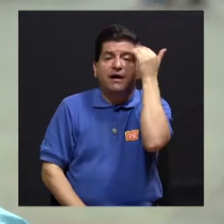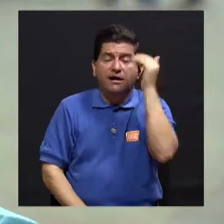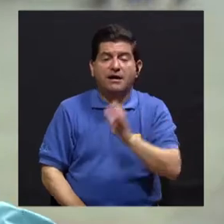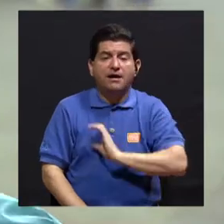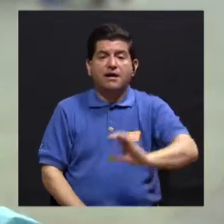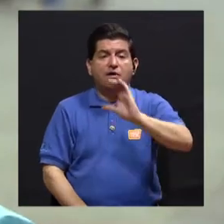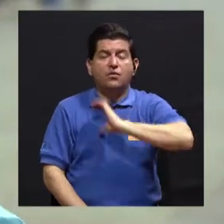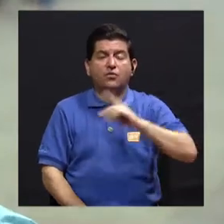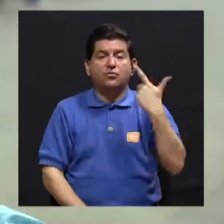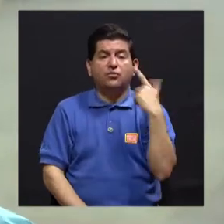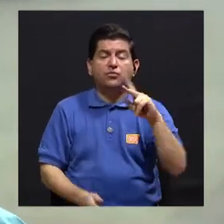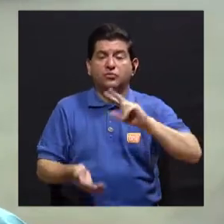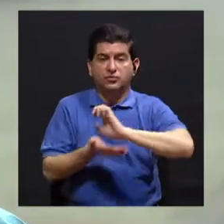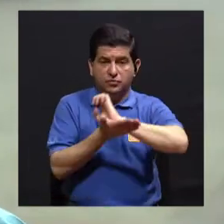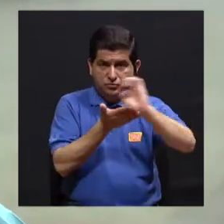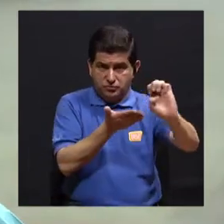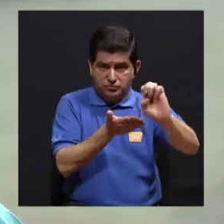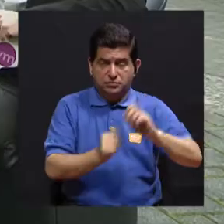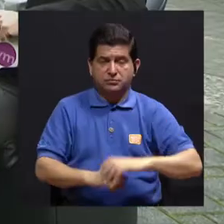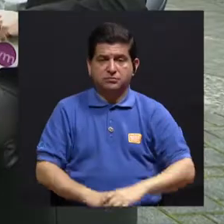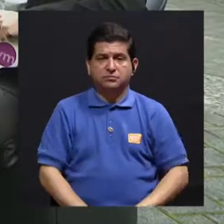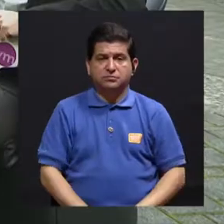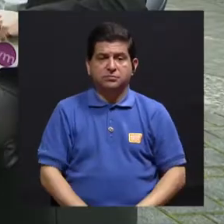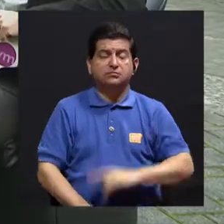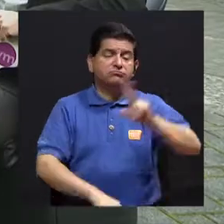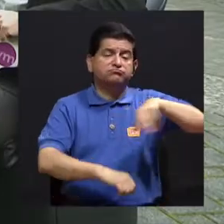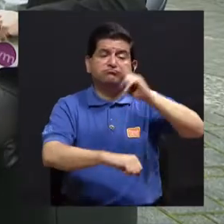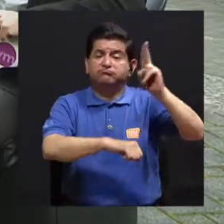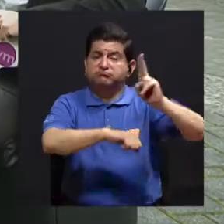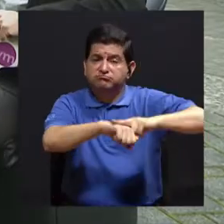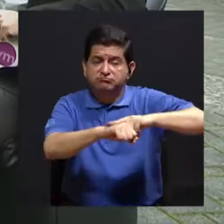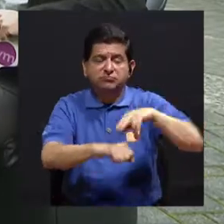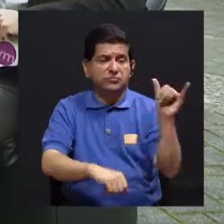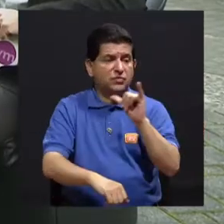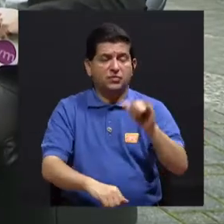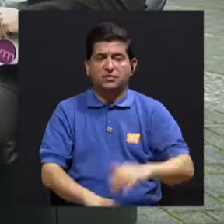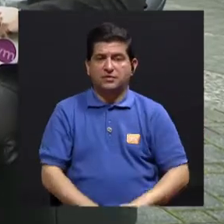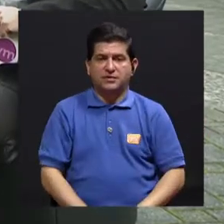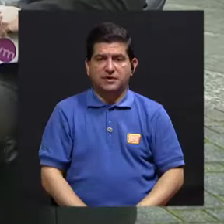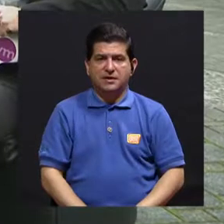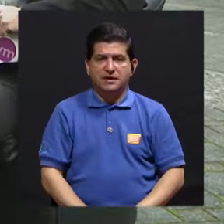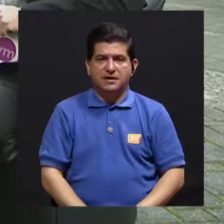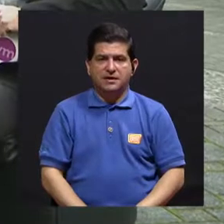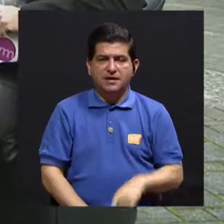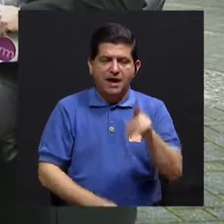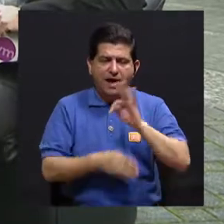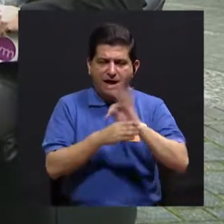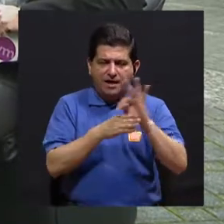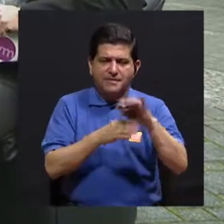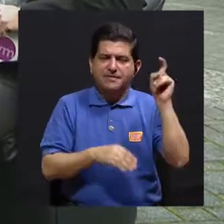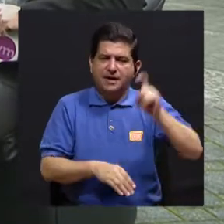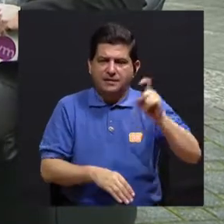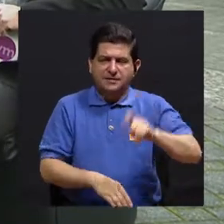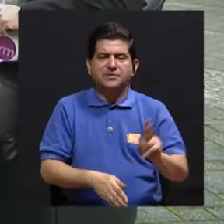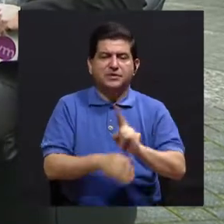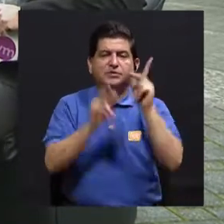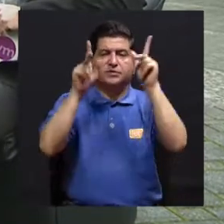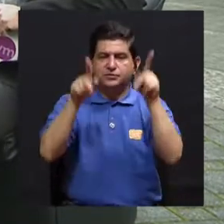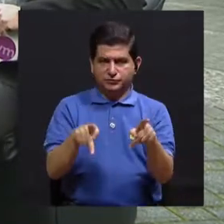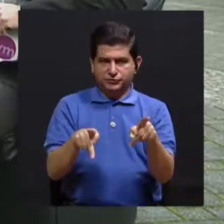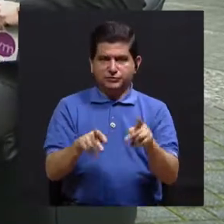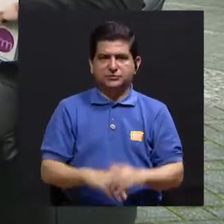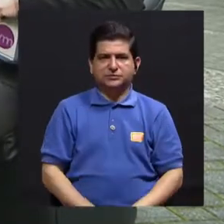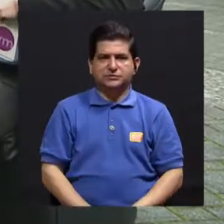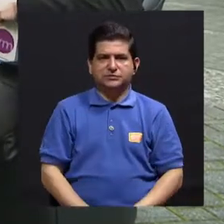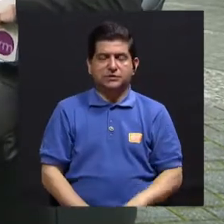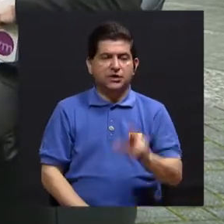las conductas de riesgo que tienen que evitar, ¿verdad? Uh-huh. Y usualmente también el tomar el tratamiento necesario para las personas